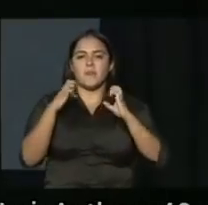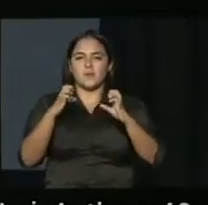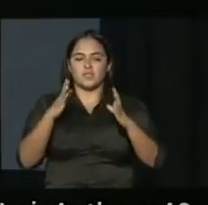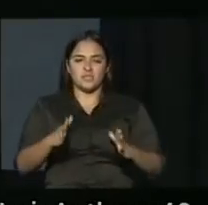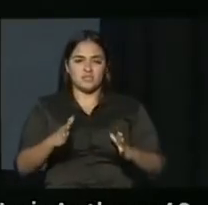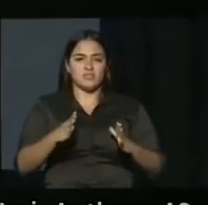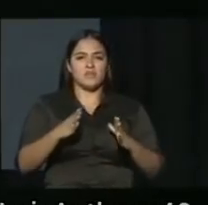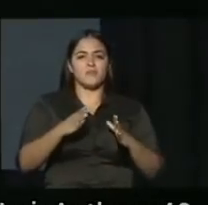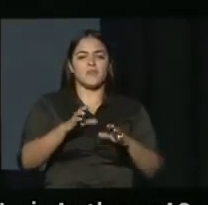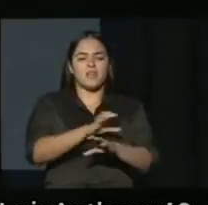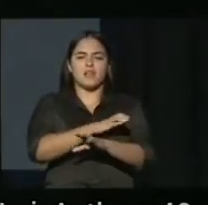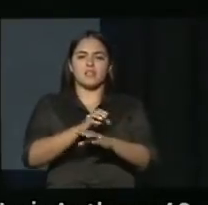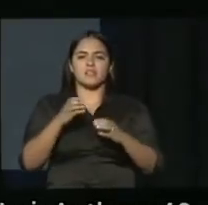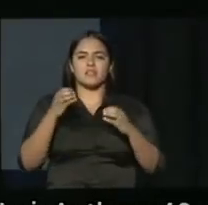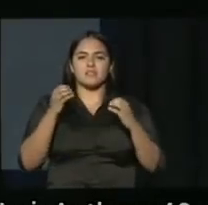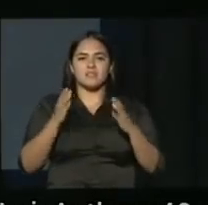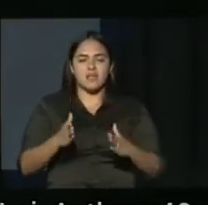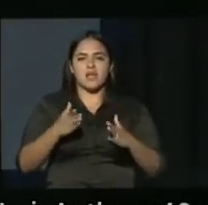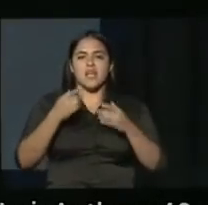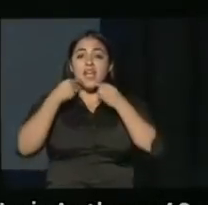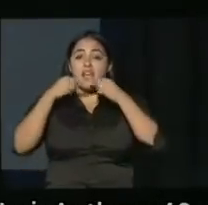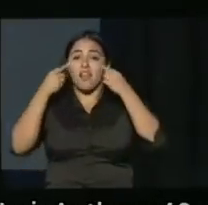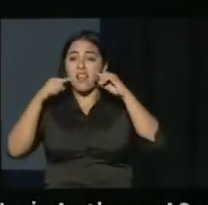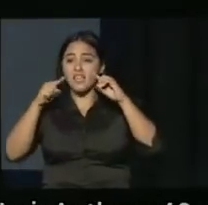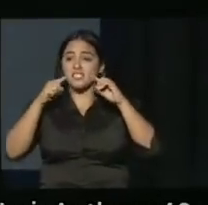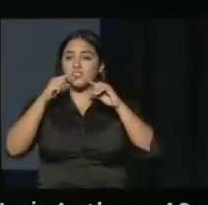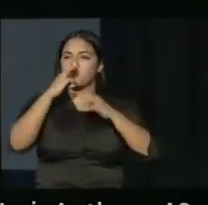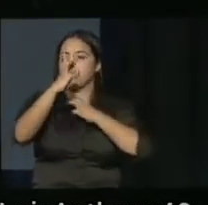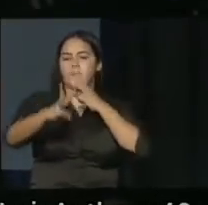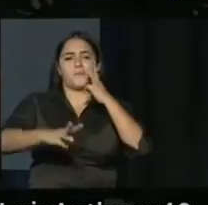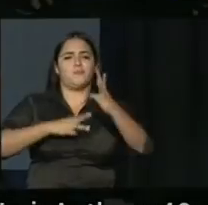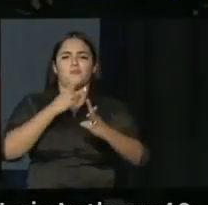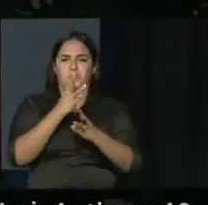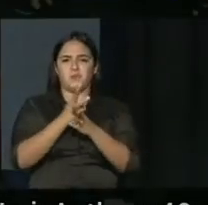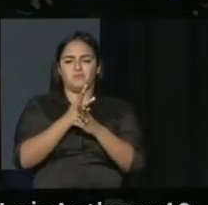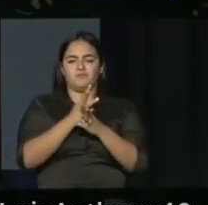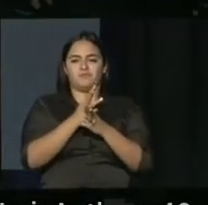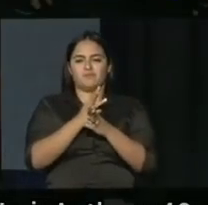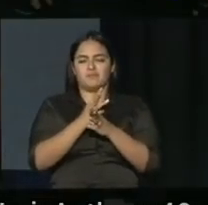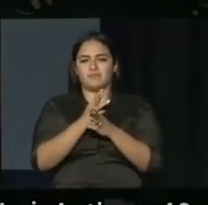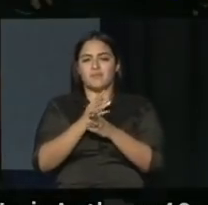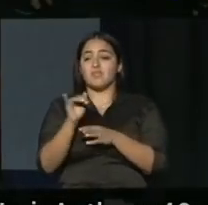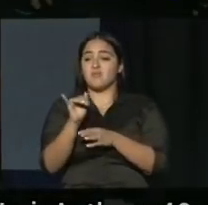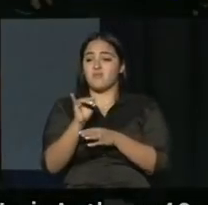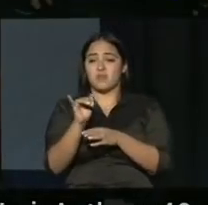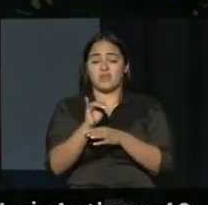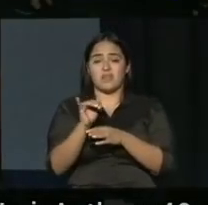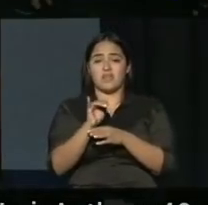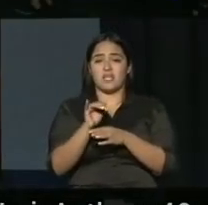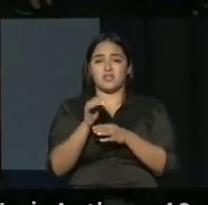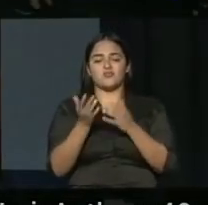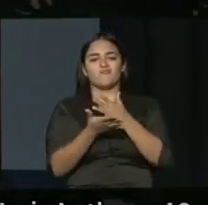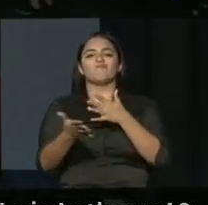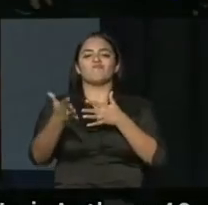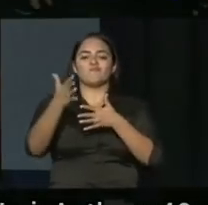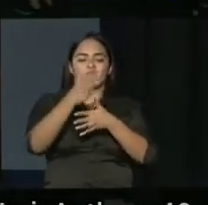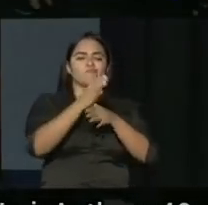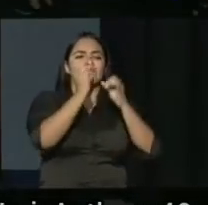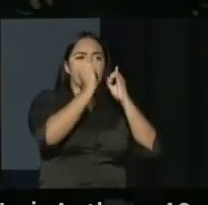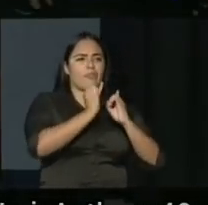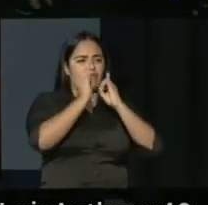artistas cuyo éxito recorre el mundo entero. Igual que ellos se han destacado